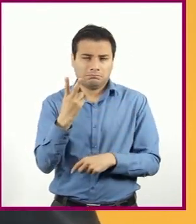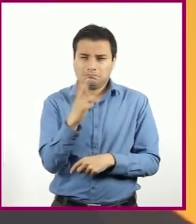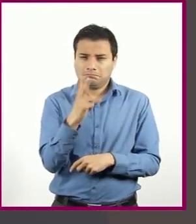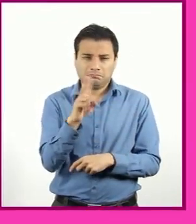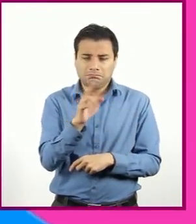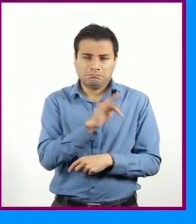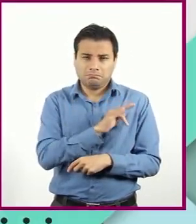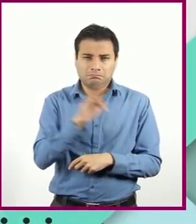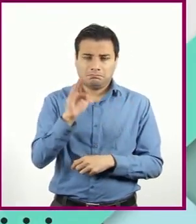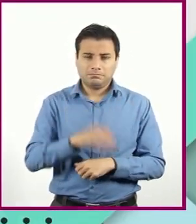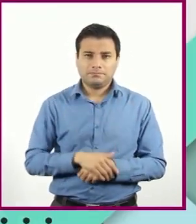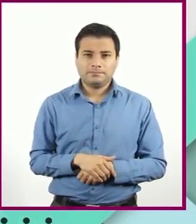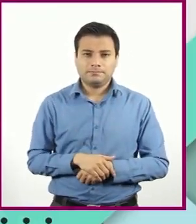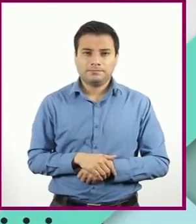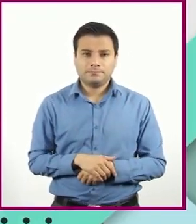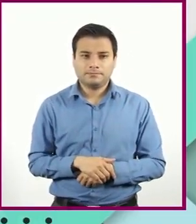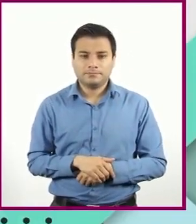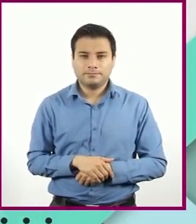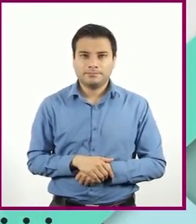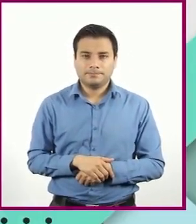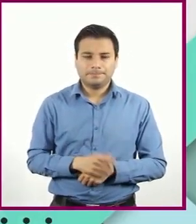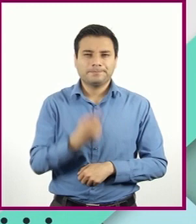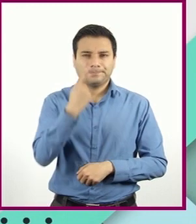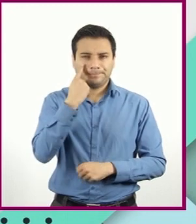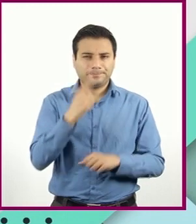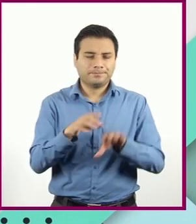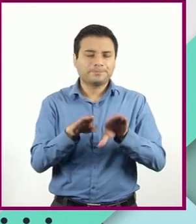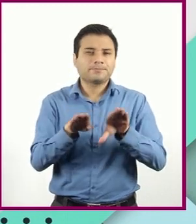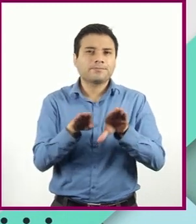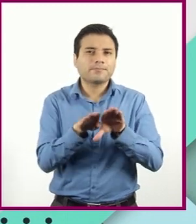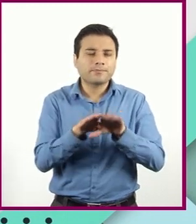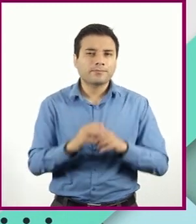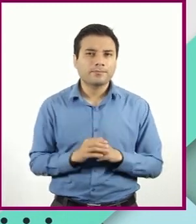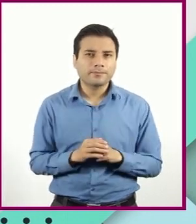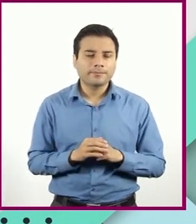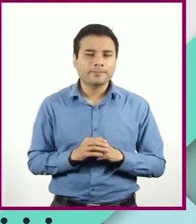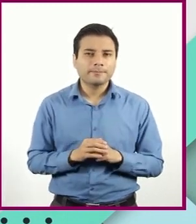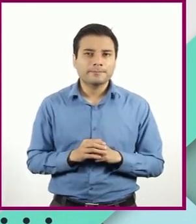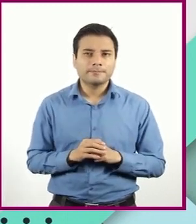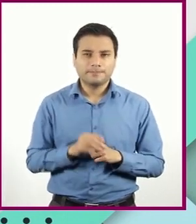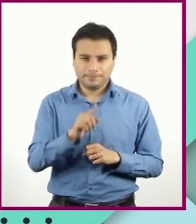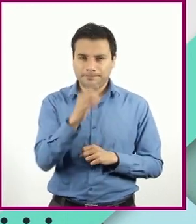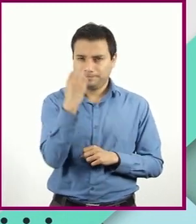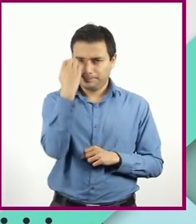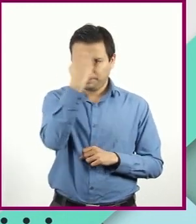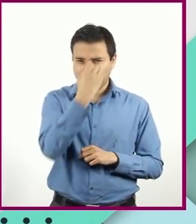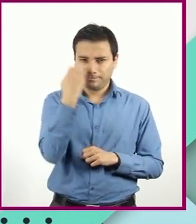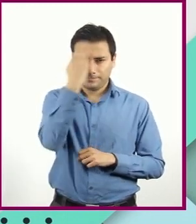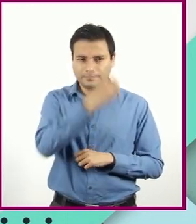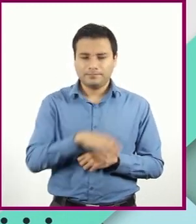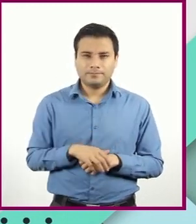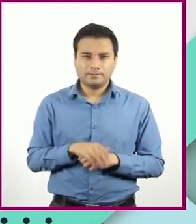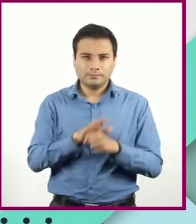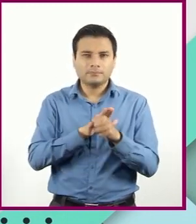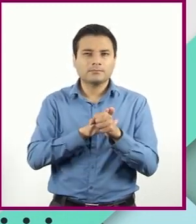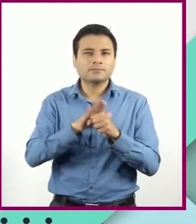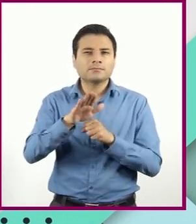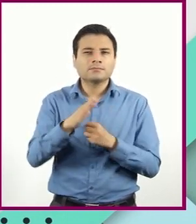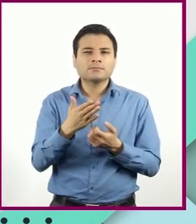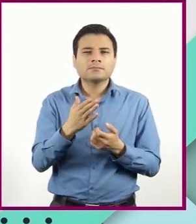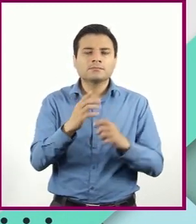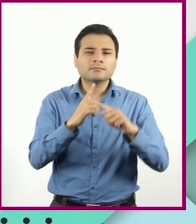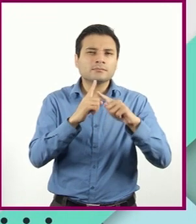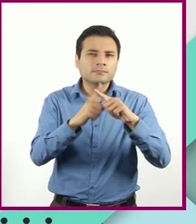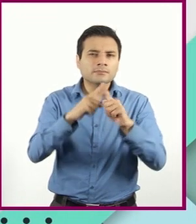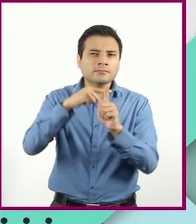de equivalencia. Para lograrlo, debemos observar qué operación está realizando el término de la incógnita en